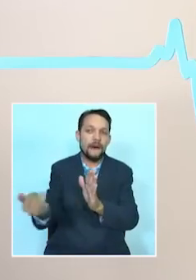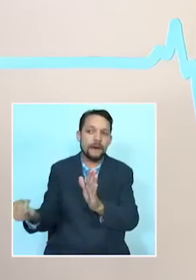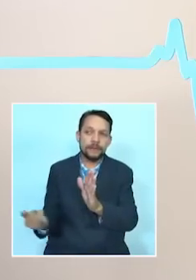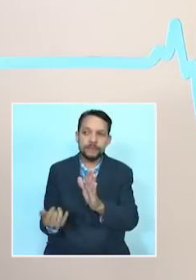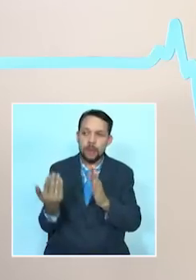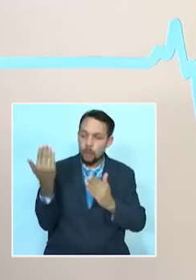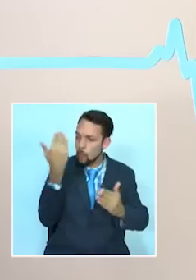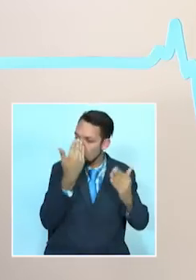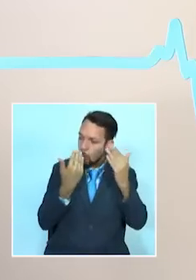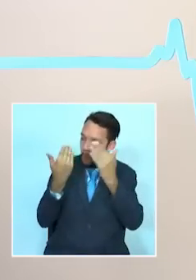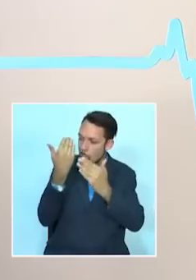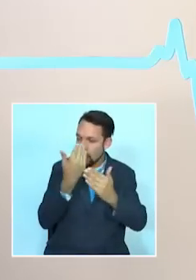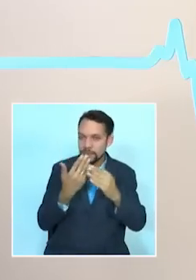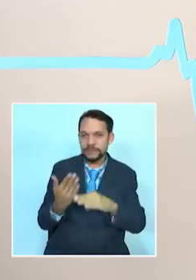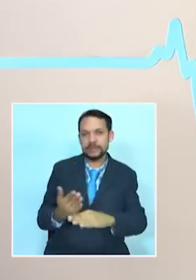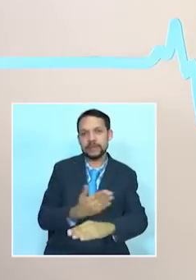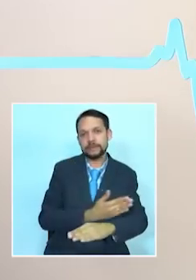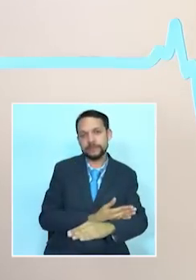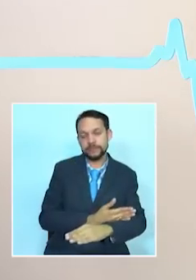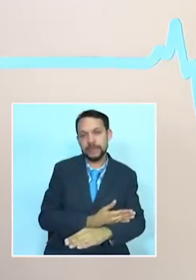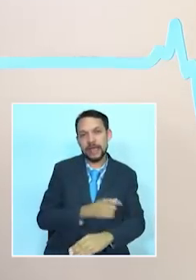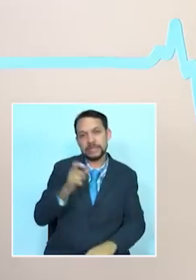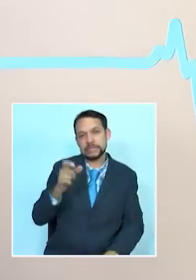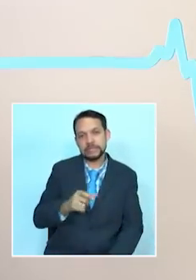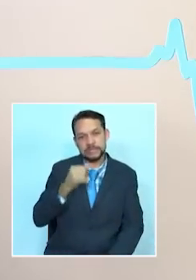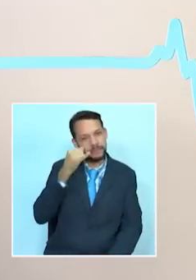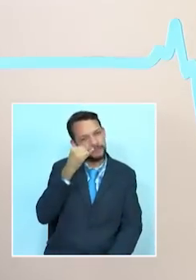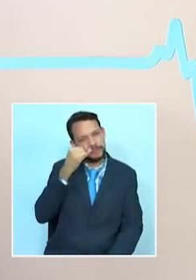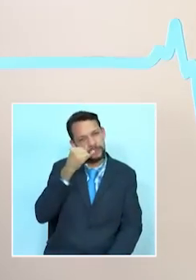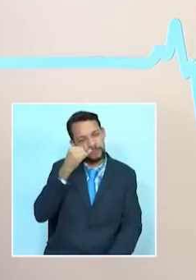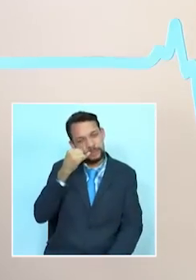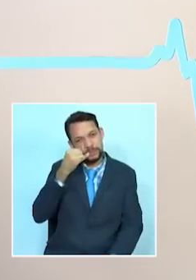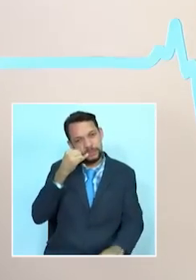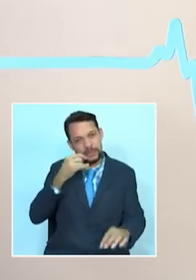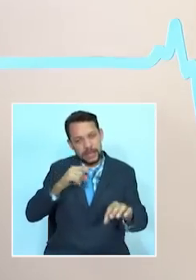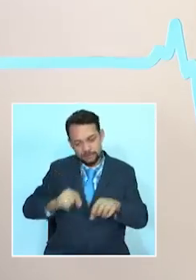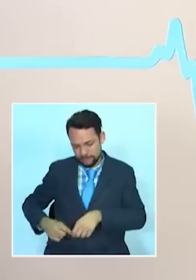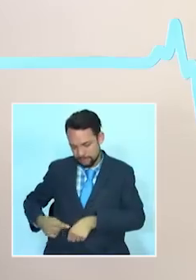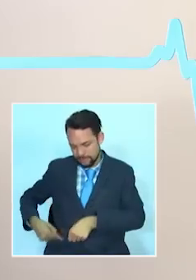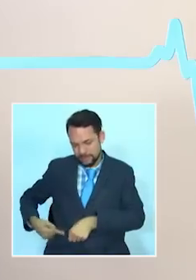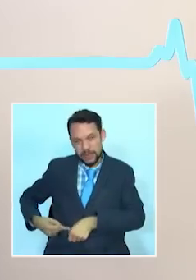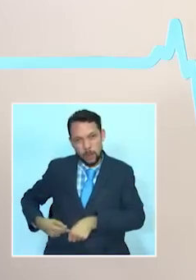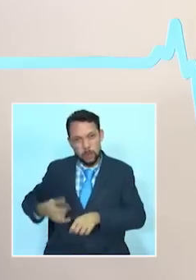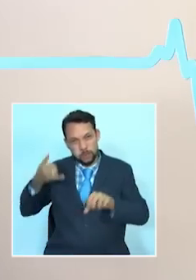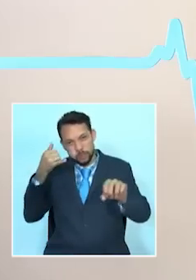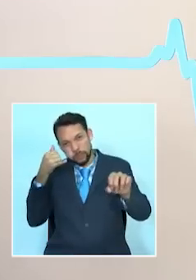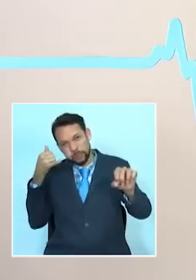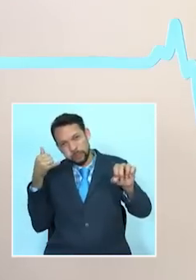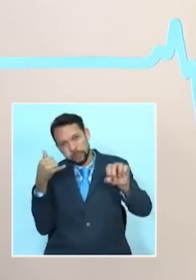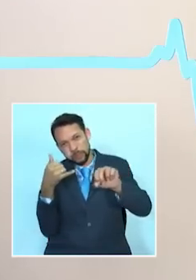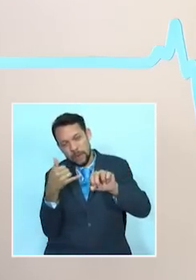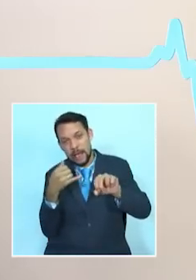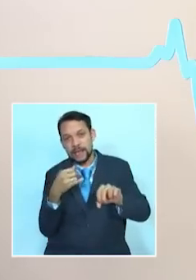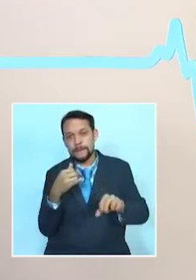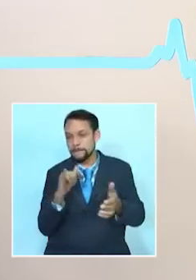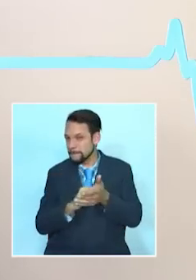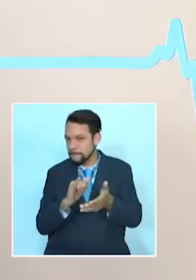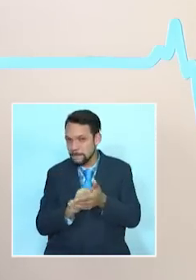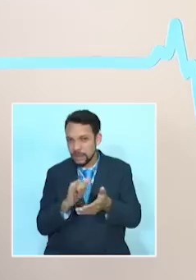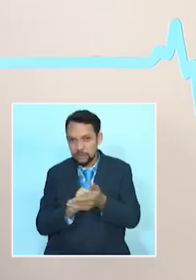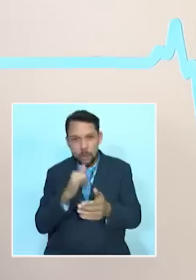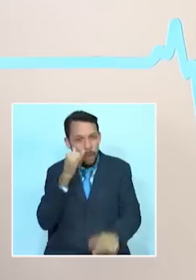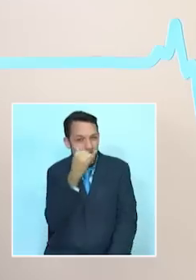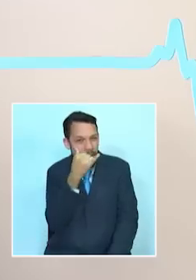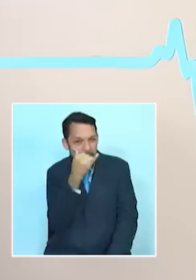tiene que hacer con colonoscopia o rectosigmoidoscopia que es introducir eh un una